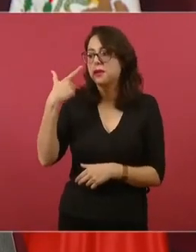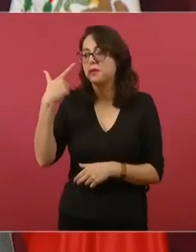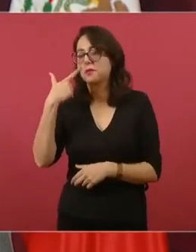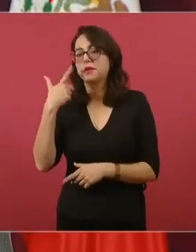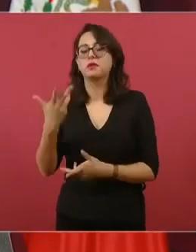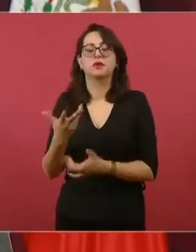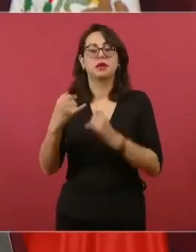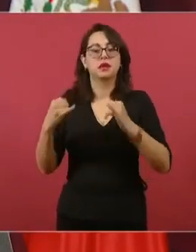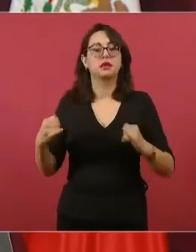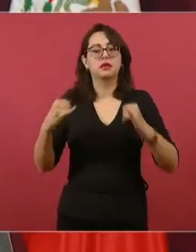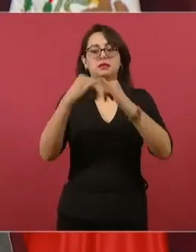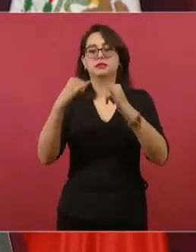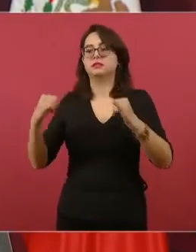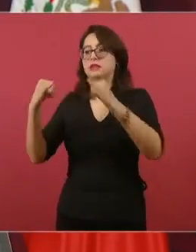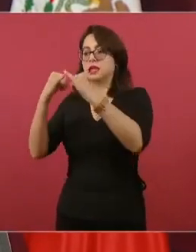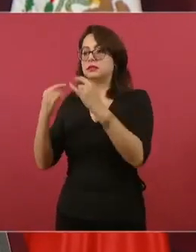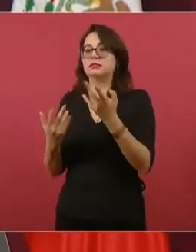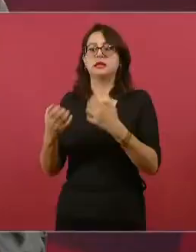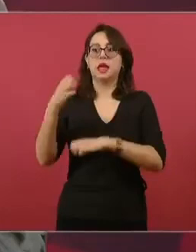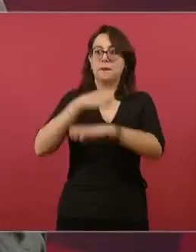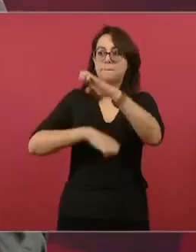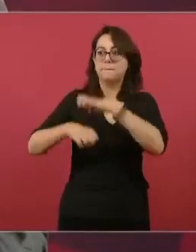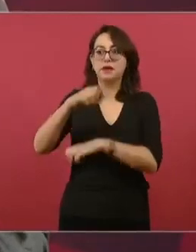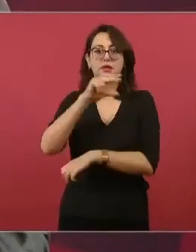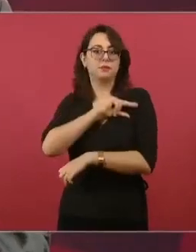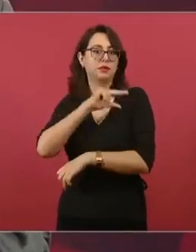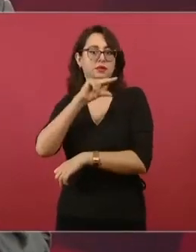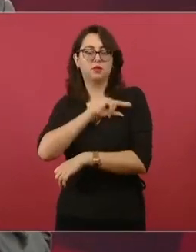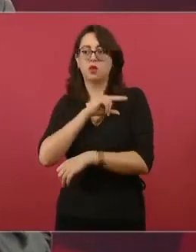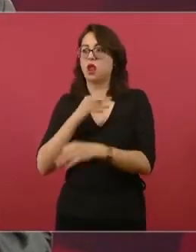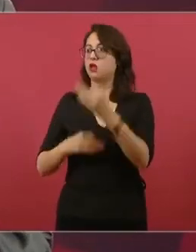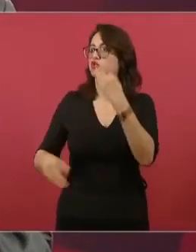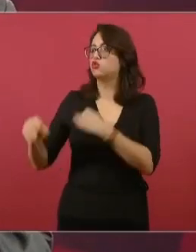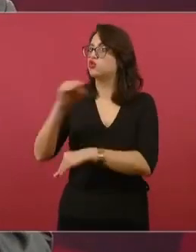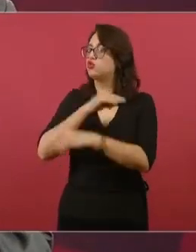dependencias, las empresas se están portando muy bien,